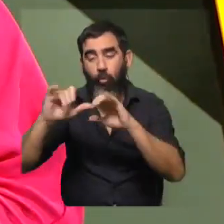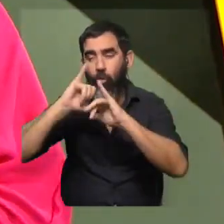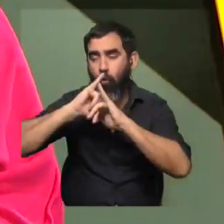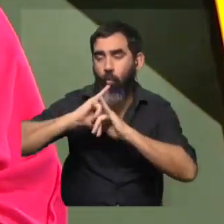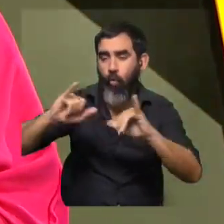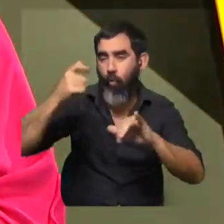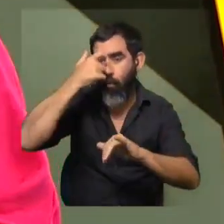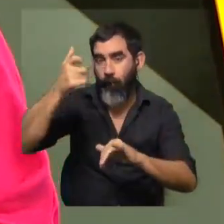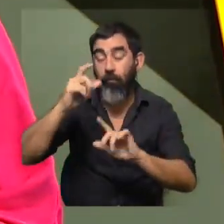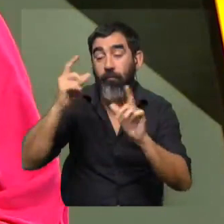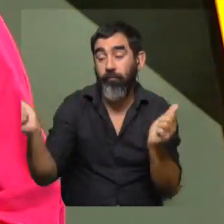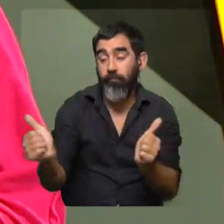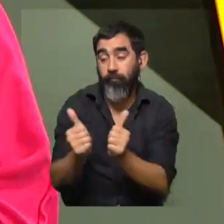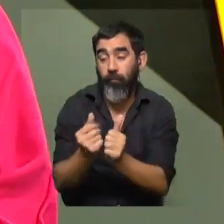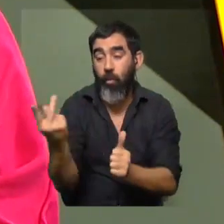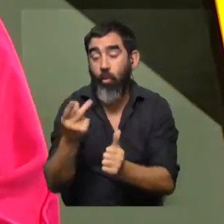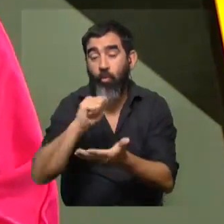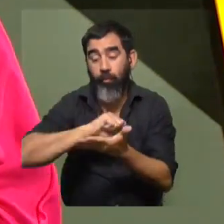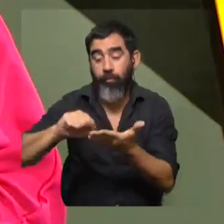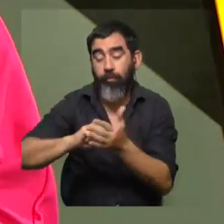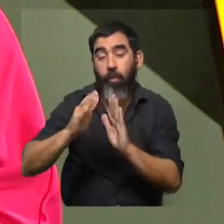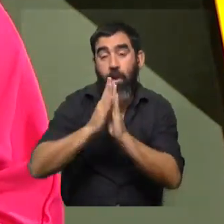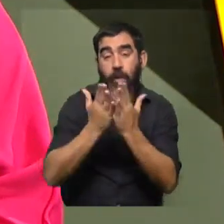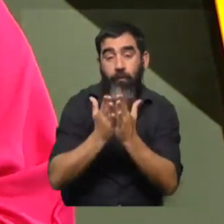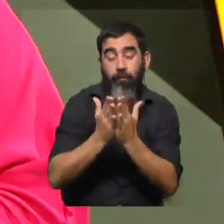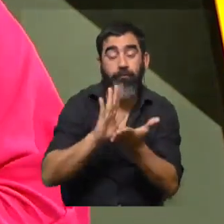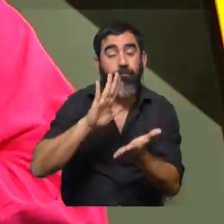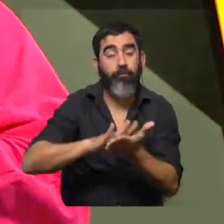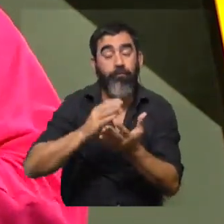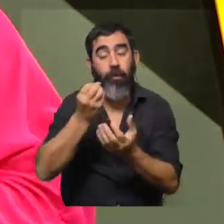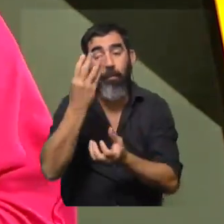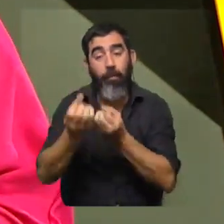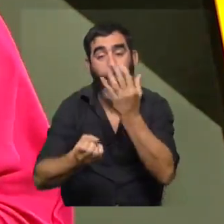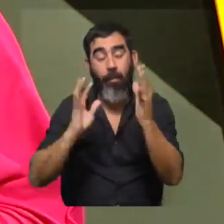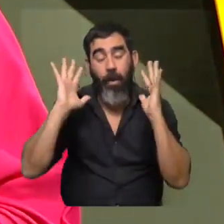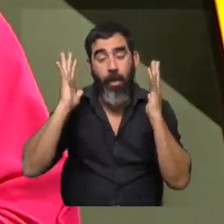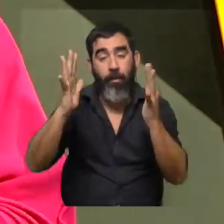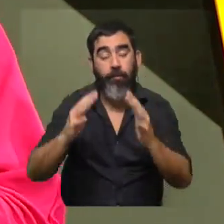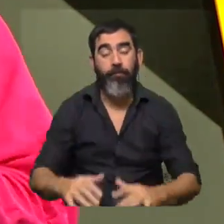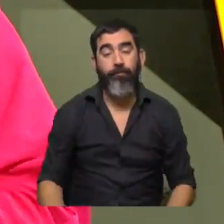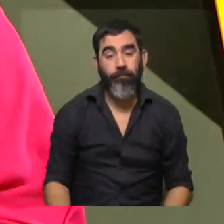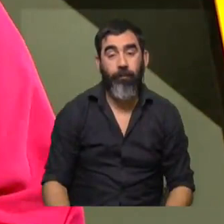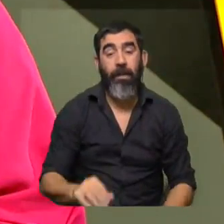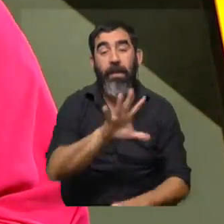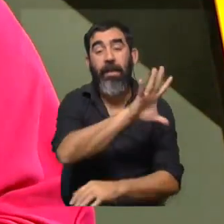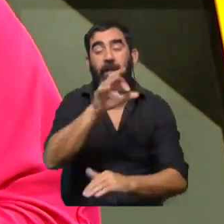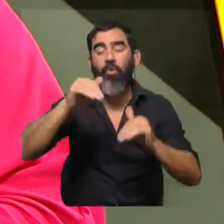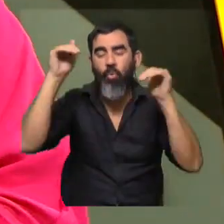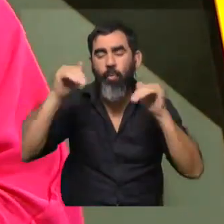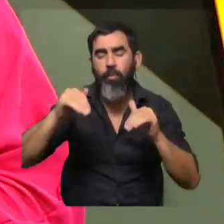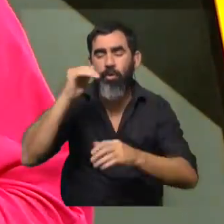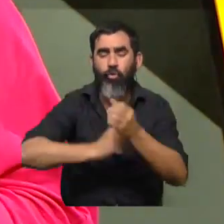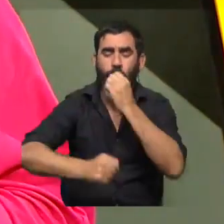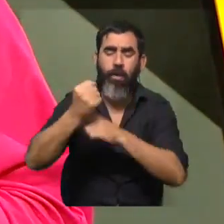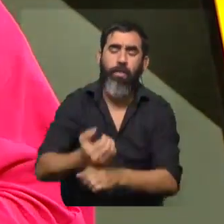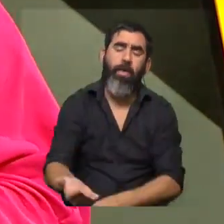Y juntos hicieron este libro que habla sobre, como te decía, sobre las plantas que nos llevan en este viaje en el tiempo. 500 millones de años atrás,